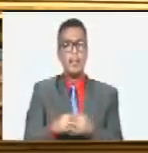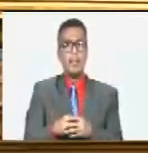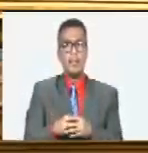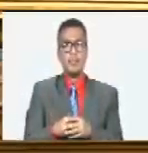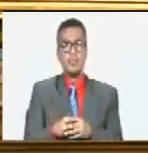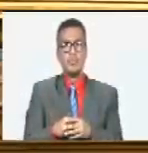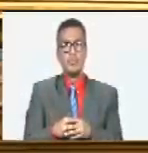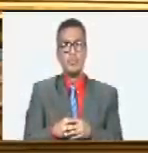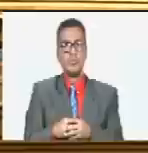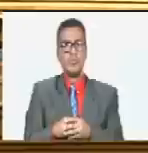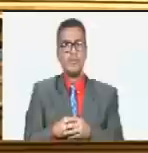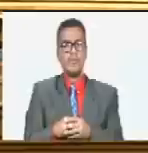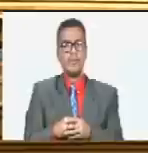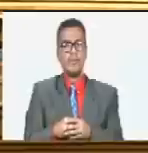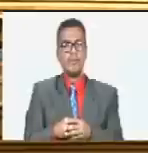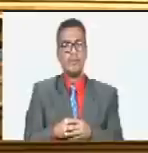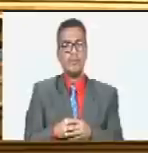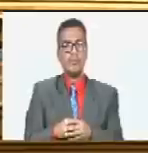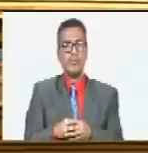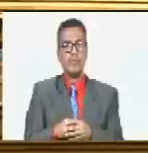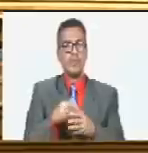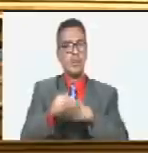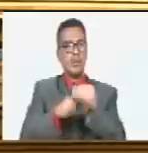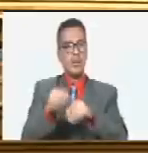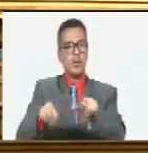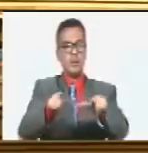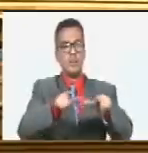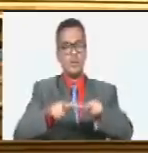de la derecha venezolana.